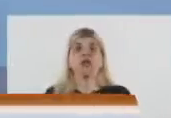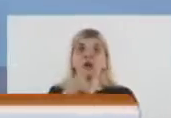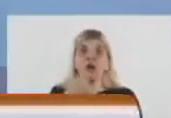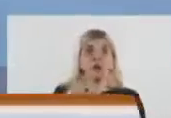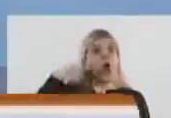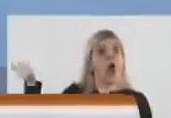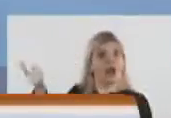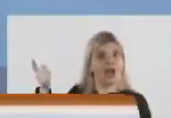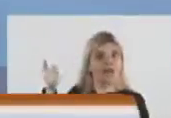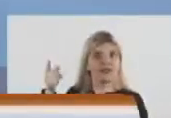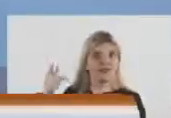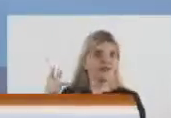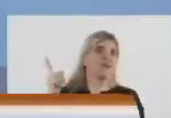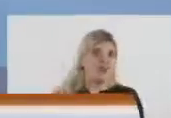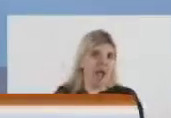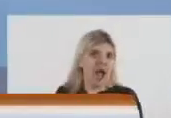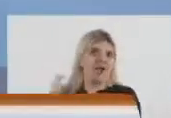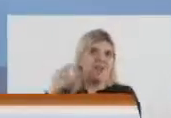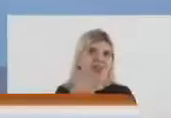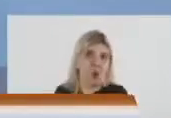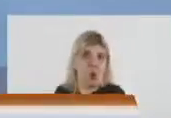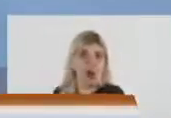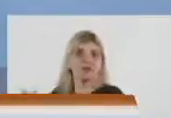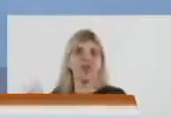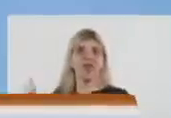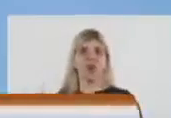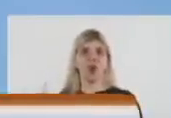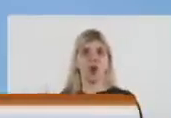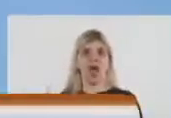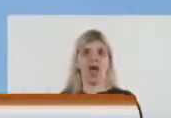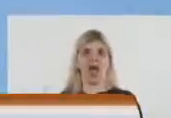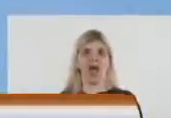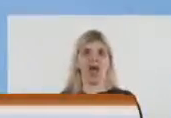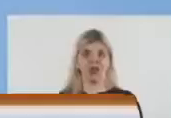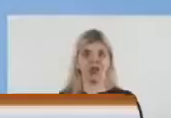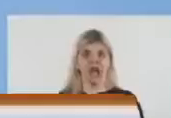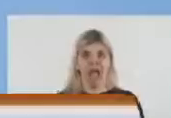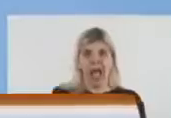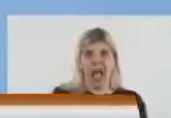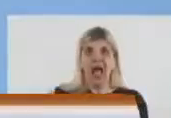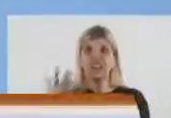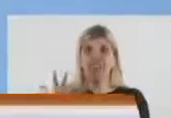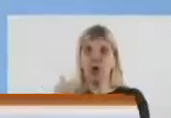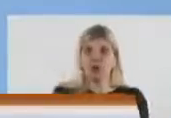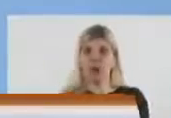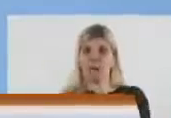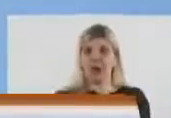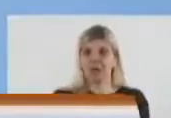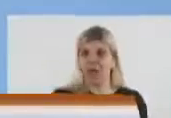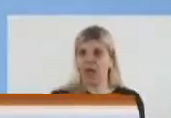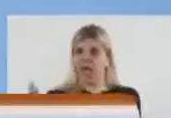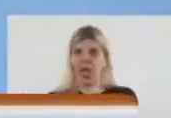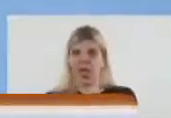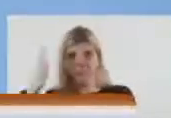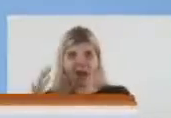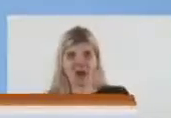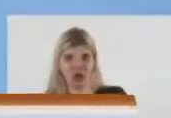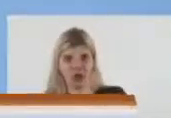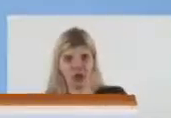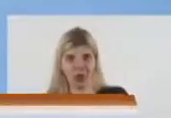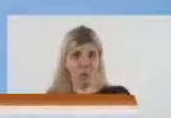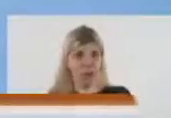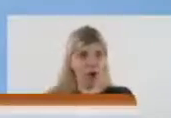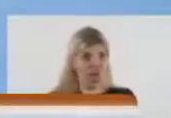su llegada al país para nosotros esto es muy importante está claro que tenemos